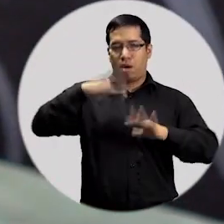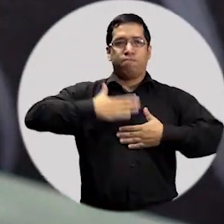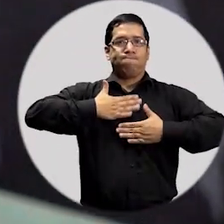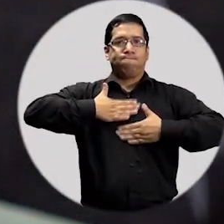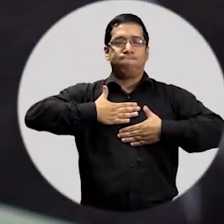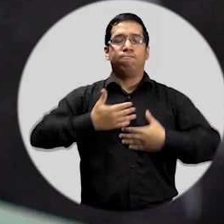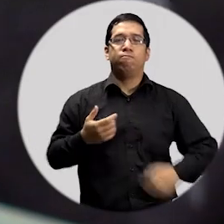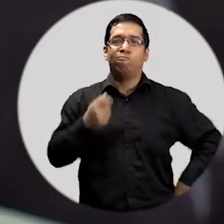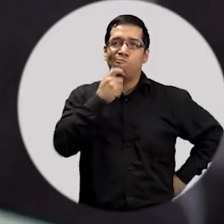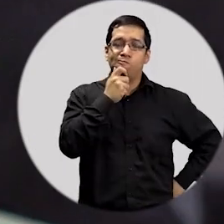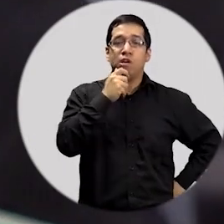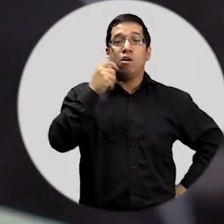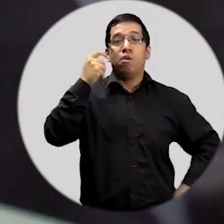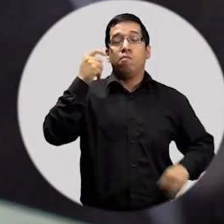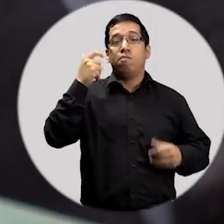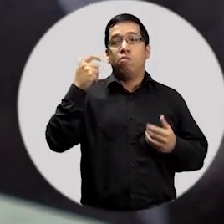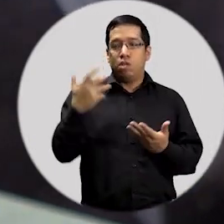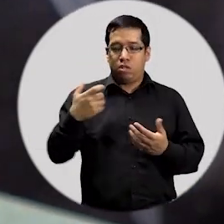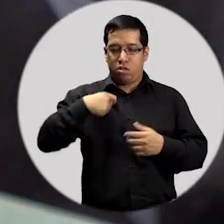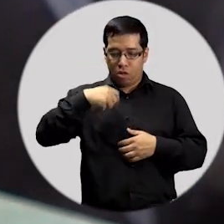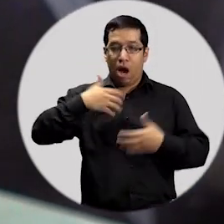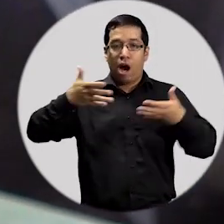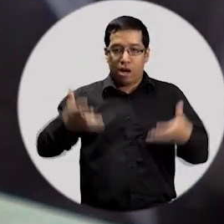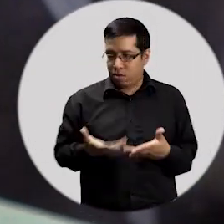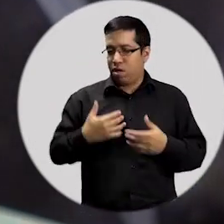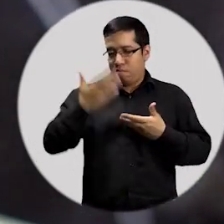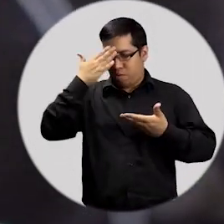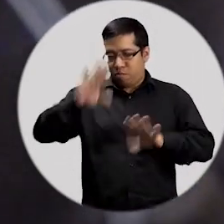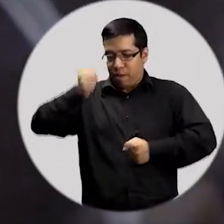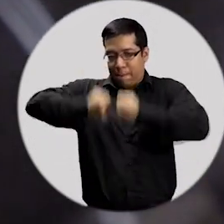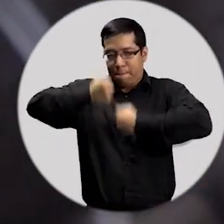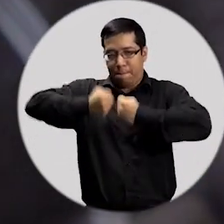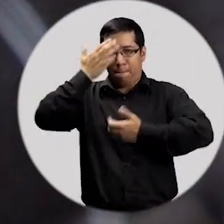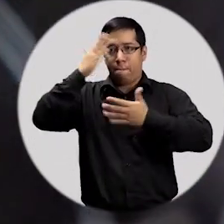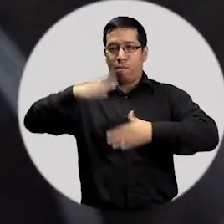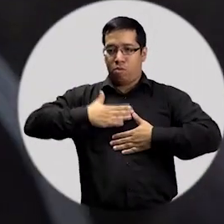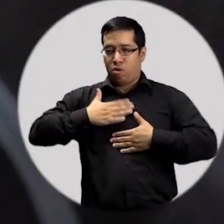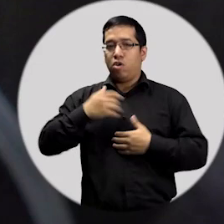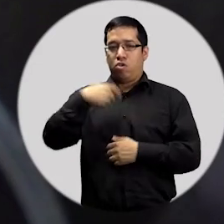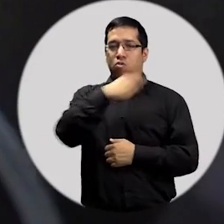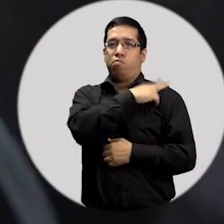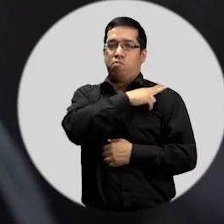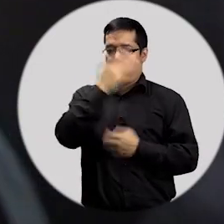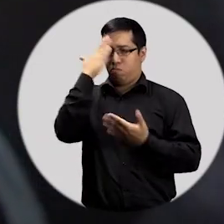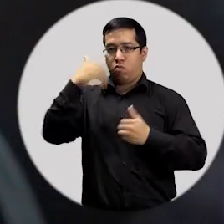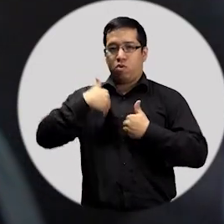a diferencia de los puntos que estaba haciendo, vamos a dejar un espacio aparte y vamos a empezar